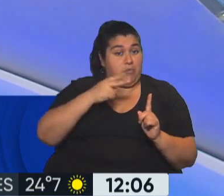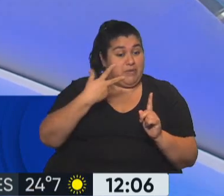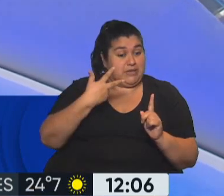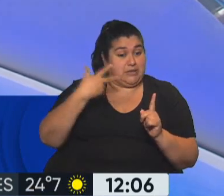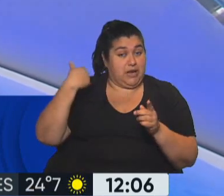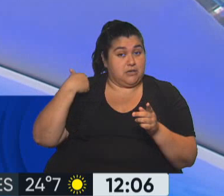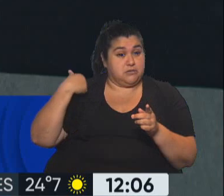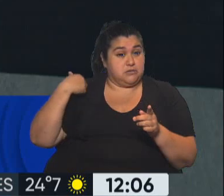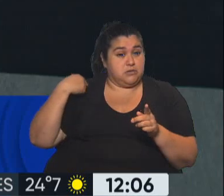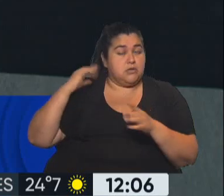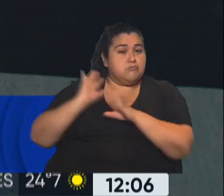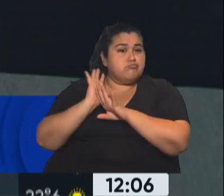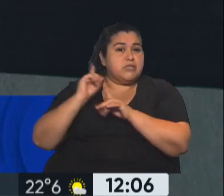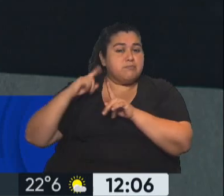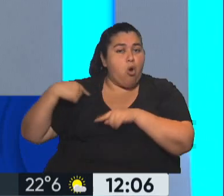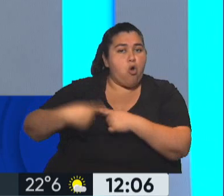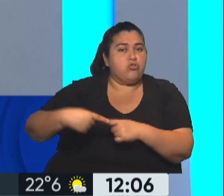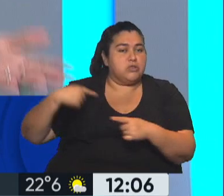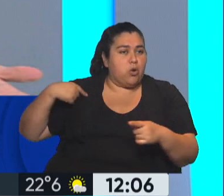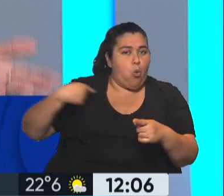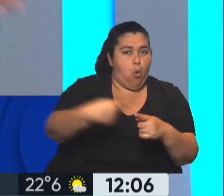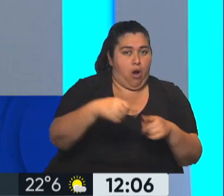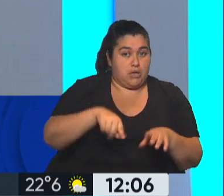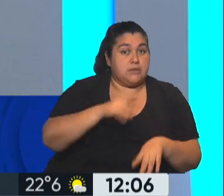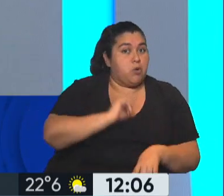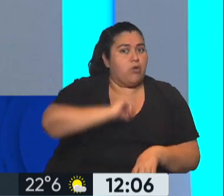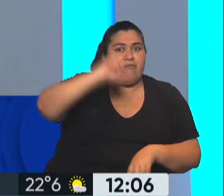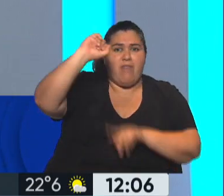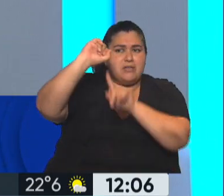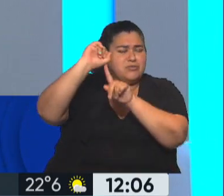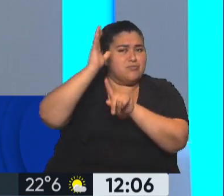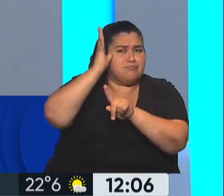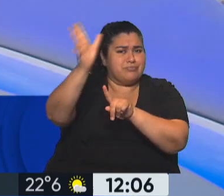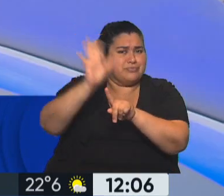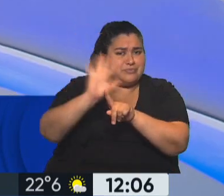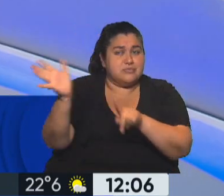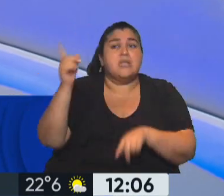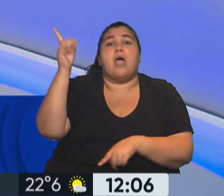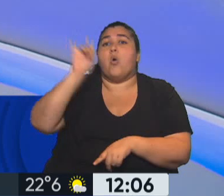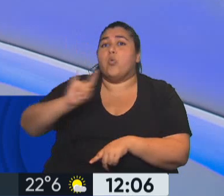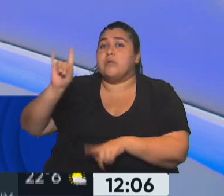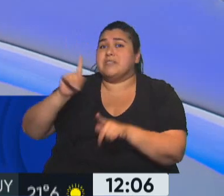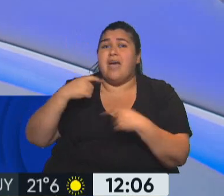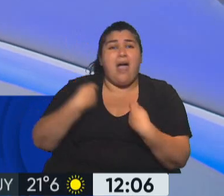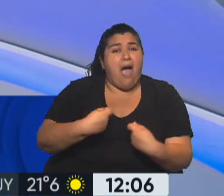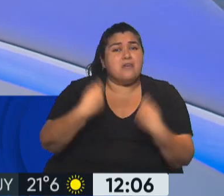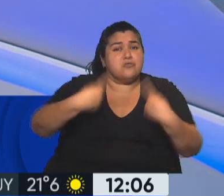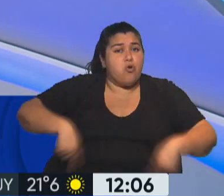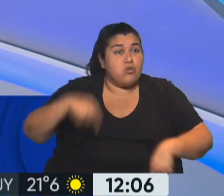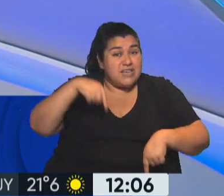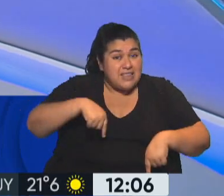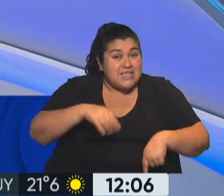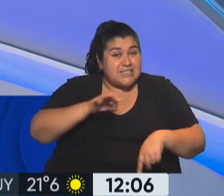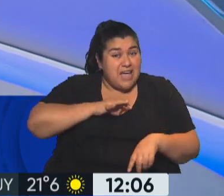2023. Con una inflación muy alta. Exacto. Entonces, cuando las universidades tienen que hacer frente a los gastos de funcionamiento de este año,